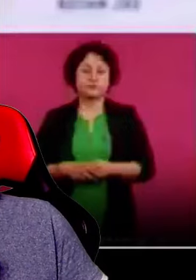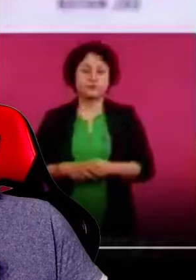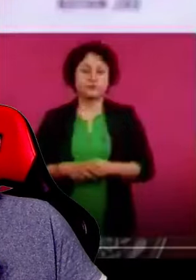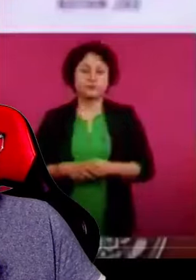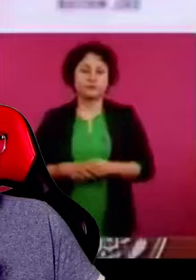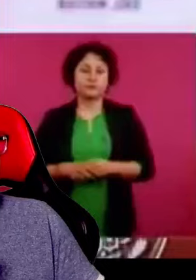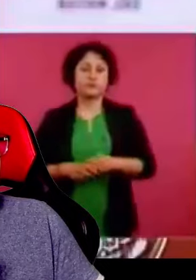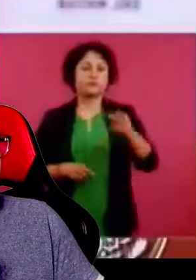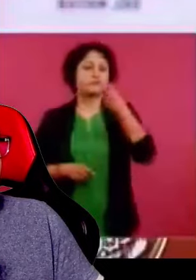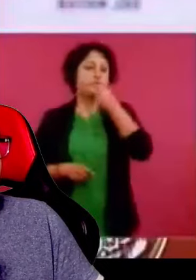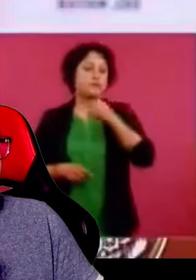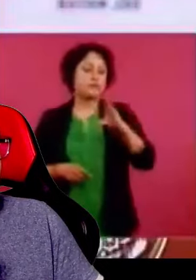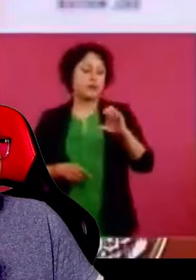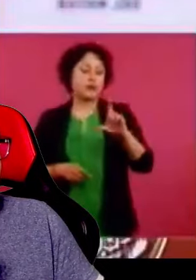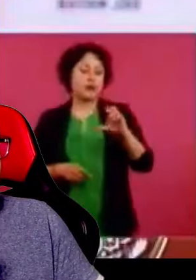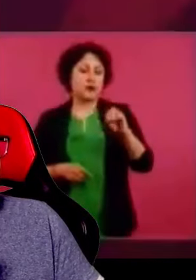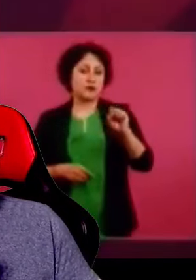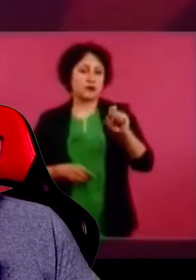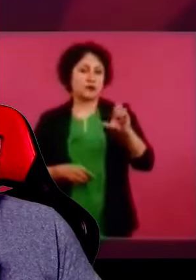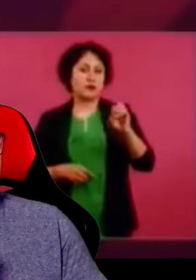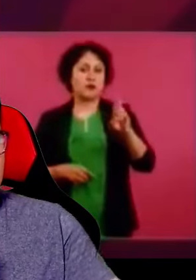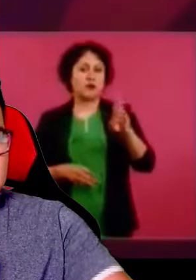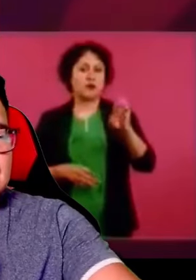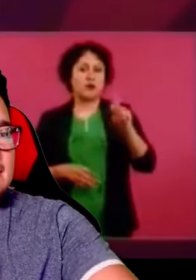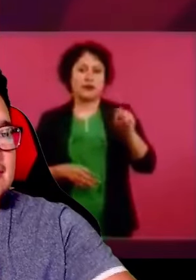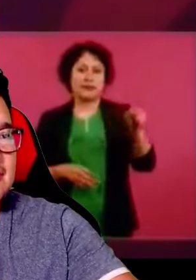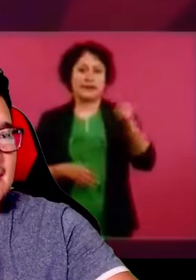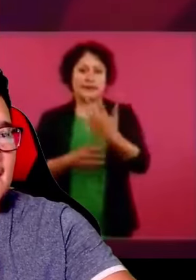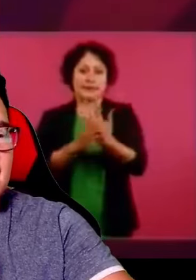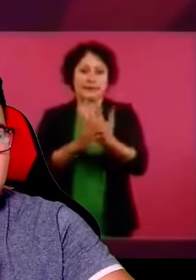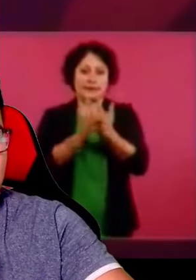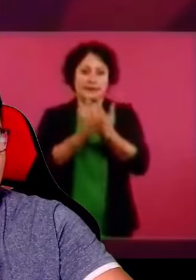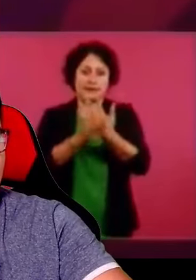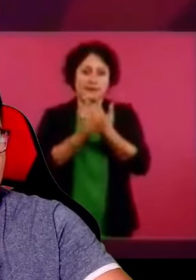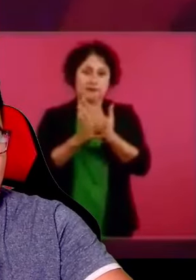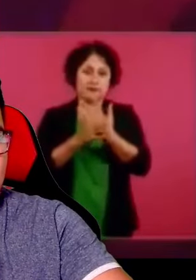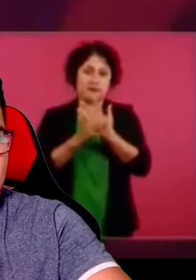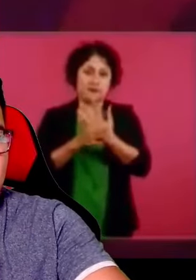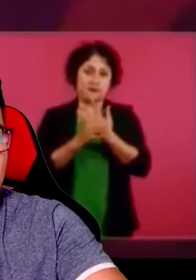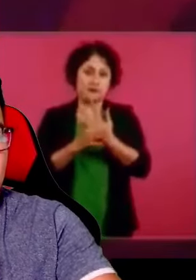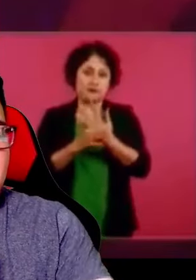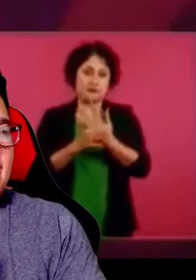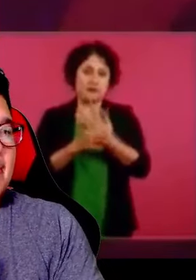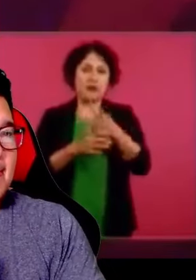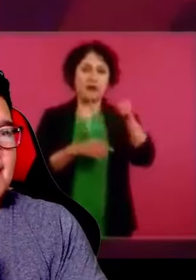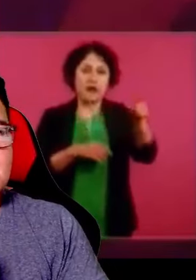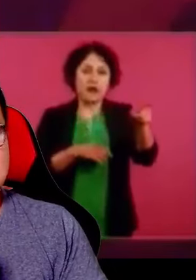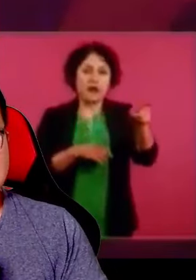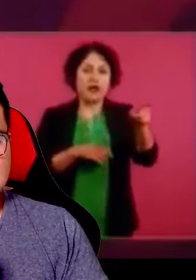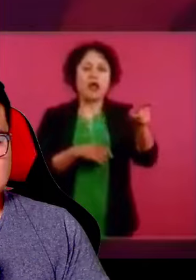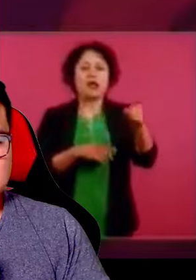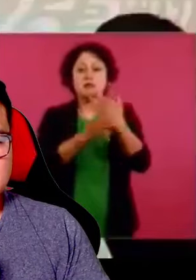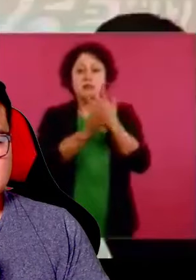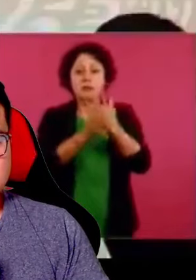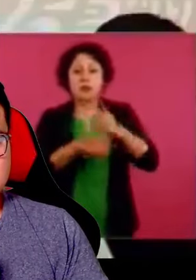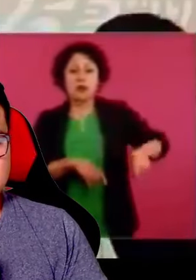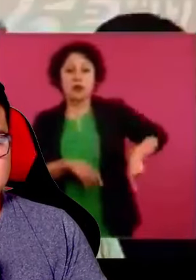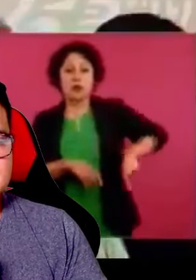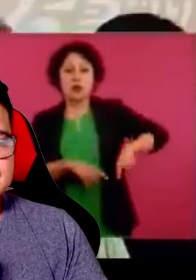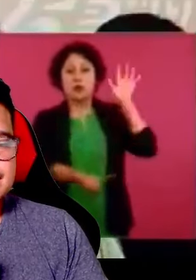canal Mola decir que estaba siendo perseguido por el